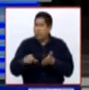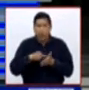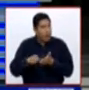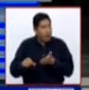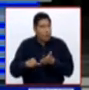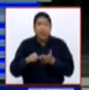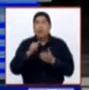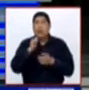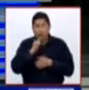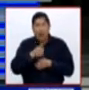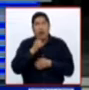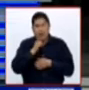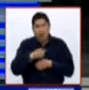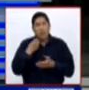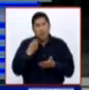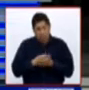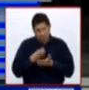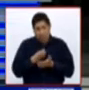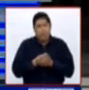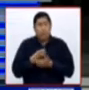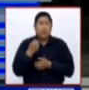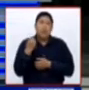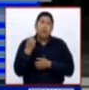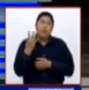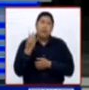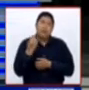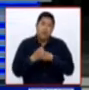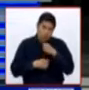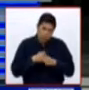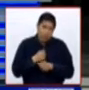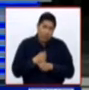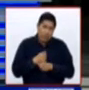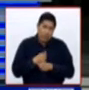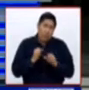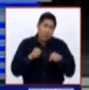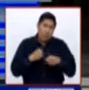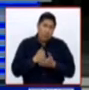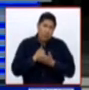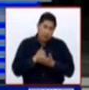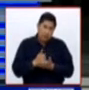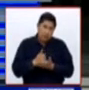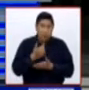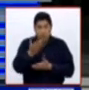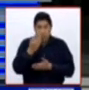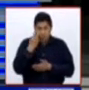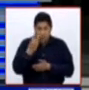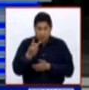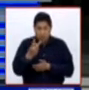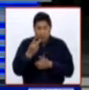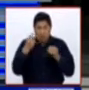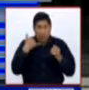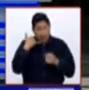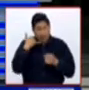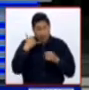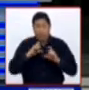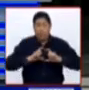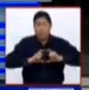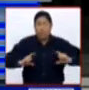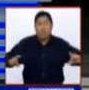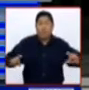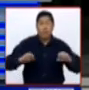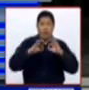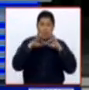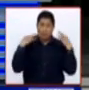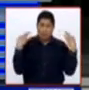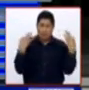por día? Se necesita dinero. Claro. Tiene 14 añitos. Exacto. ¿No? Y podemos ayudar. Usted está viendo ahí el teléfono de contacto que es de la